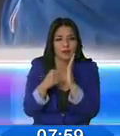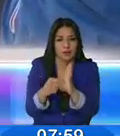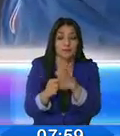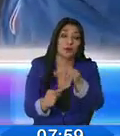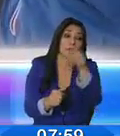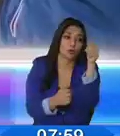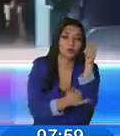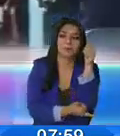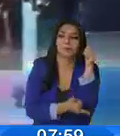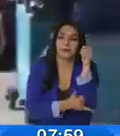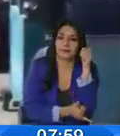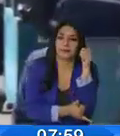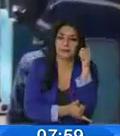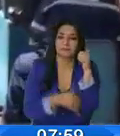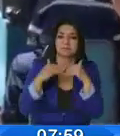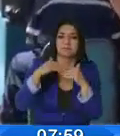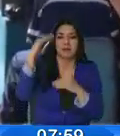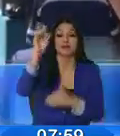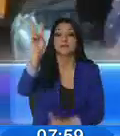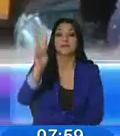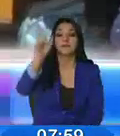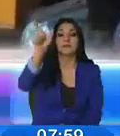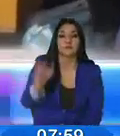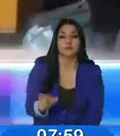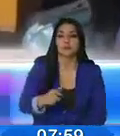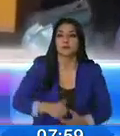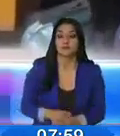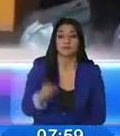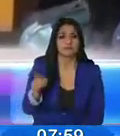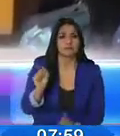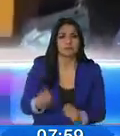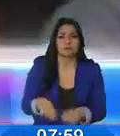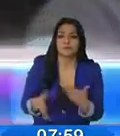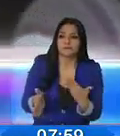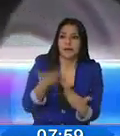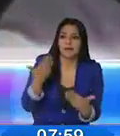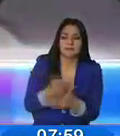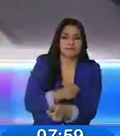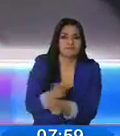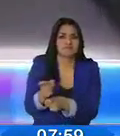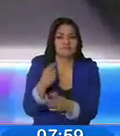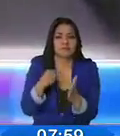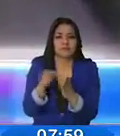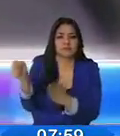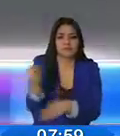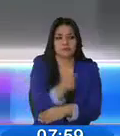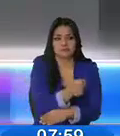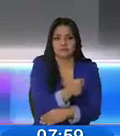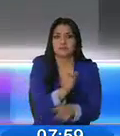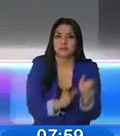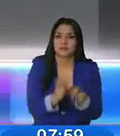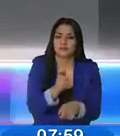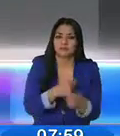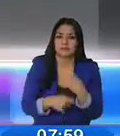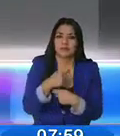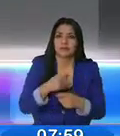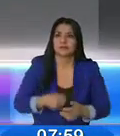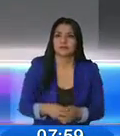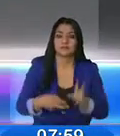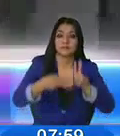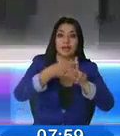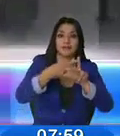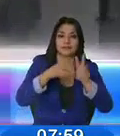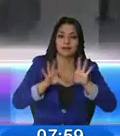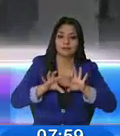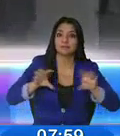otras nacionalidades, especialmente venezolanas, que pueden ser vulnerables frente a delitos como la trata de personas. Con el hashtag La Trata es